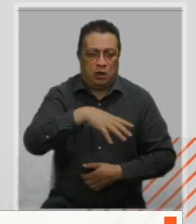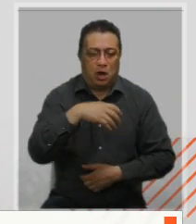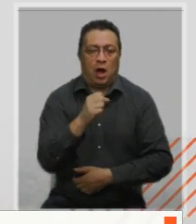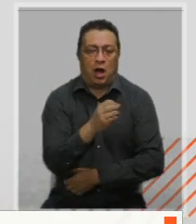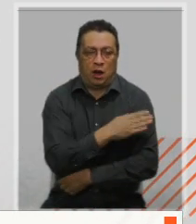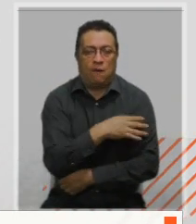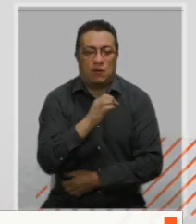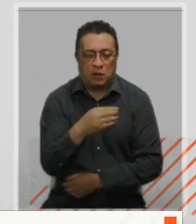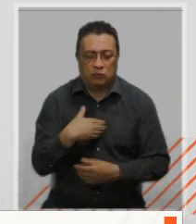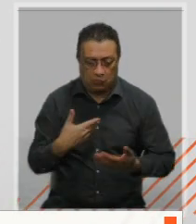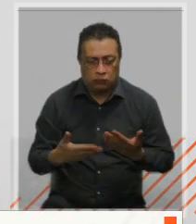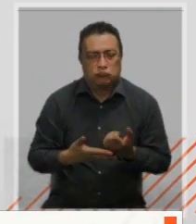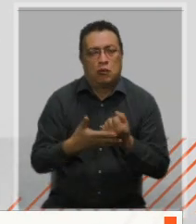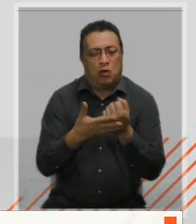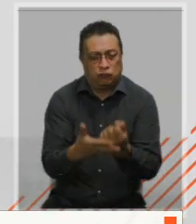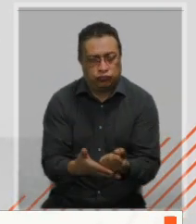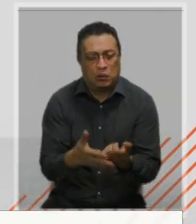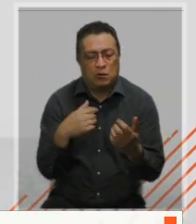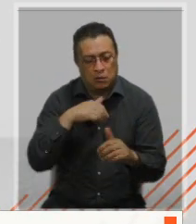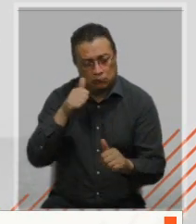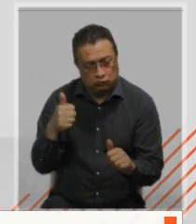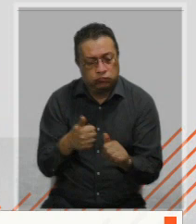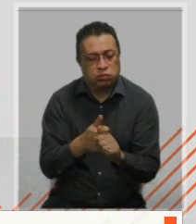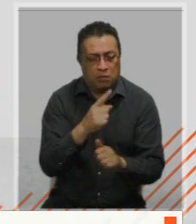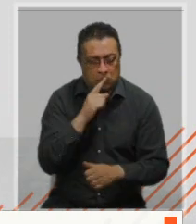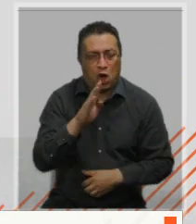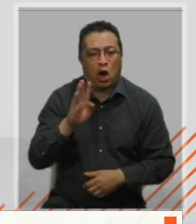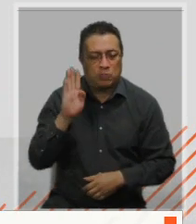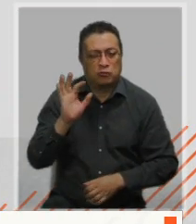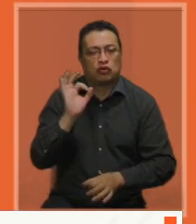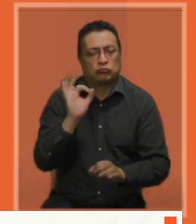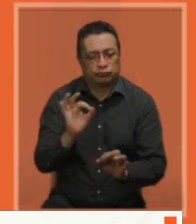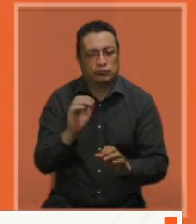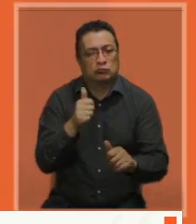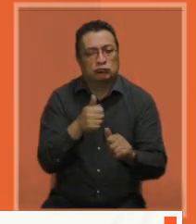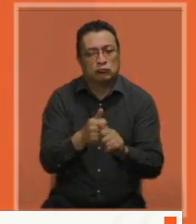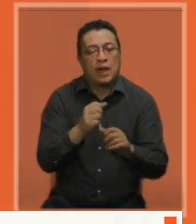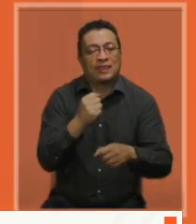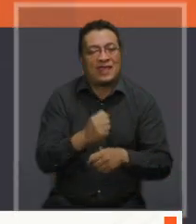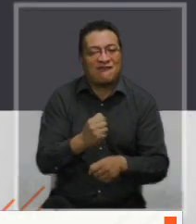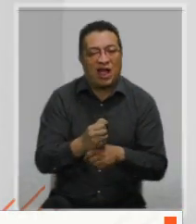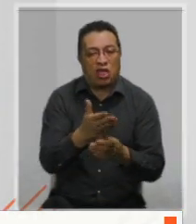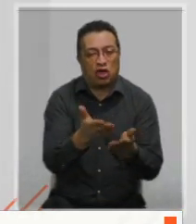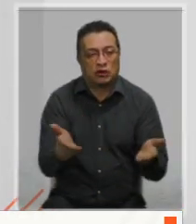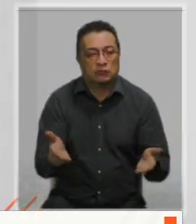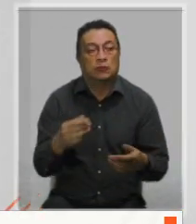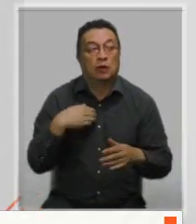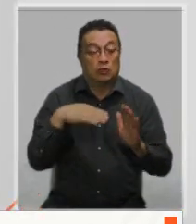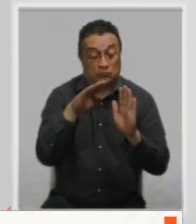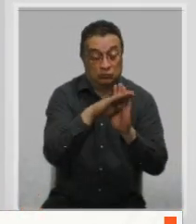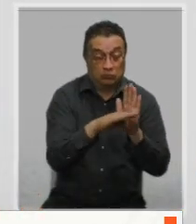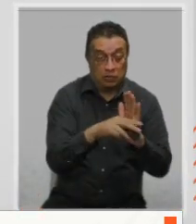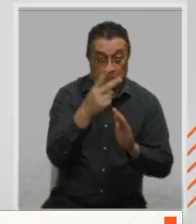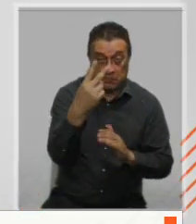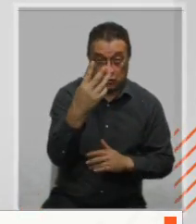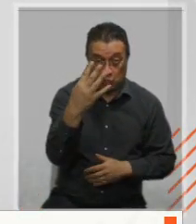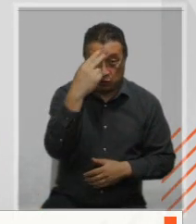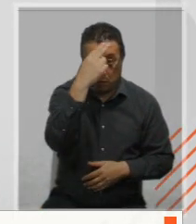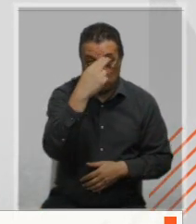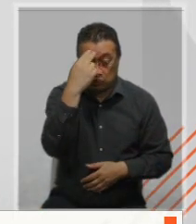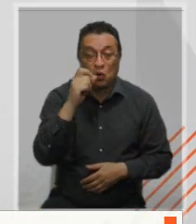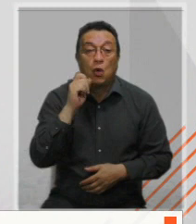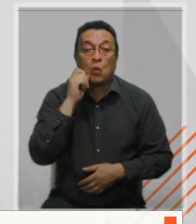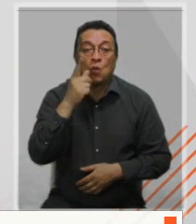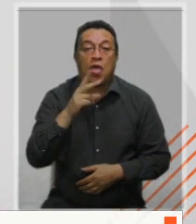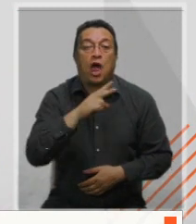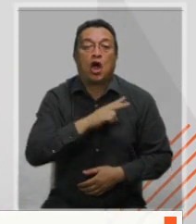del aporte que hemos efectuado y refuerza nuestro compromiso con los trabajadores. El cronograma sigue así. El 24 de marzo sabremos cuáles son las